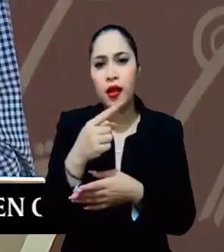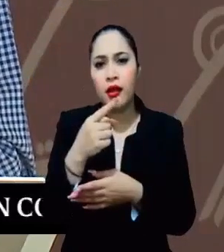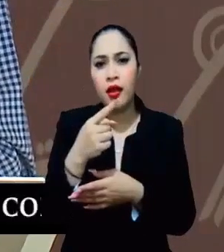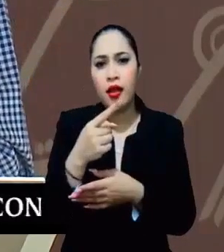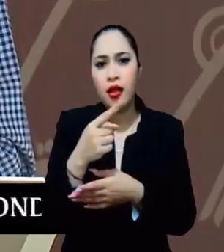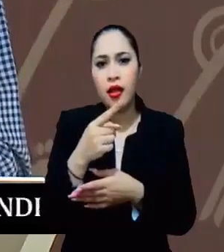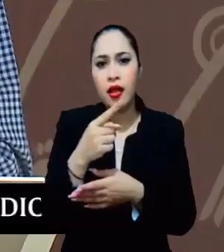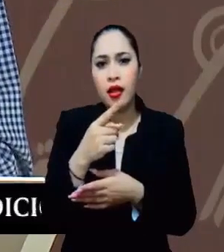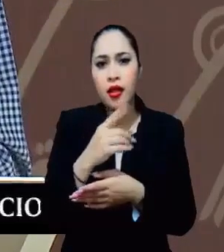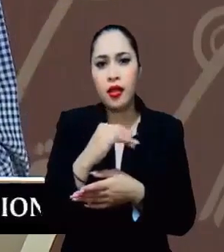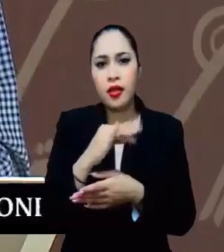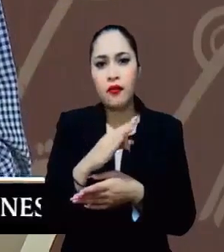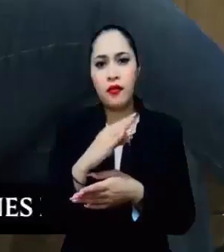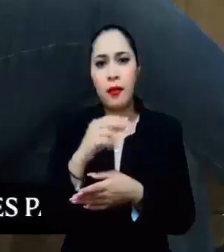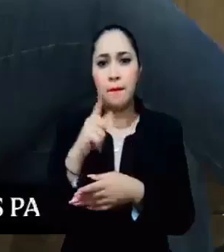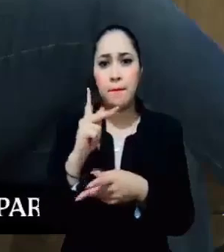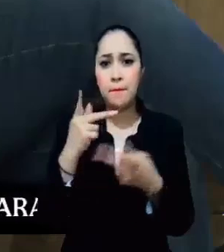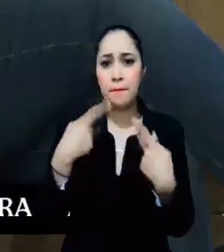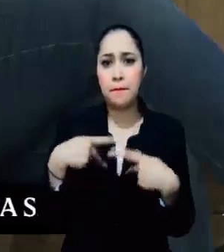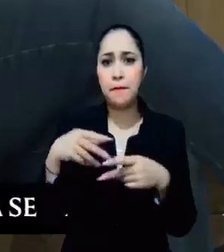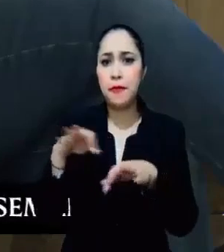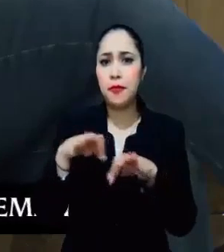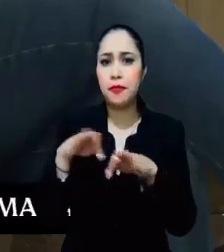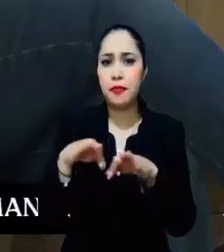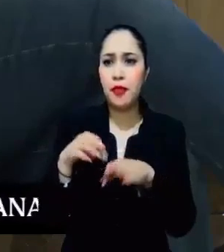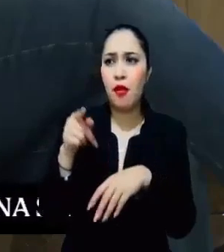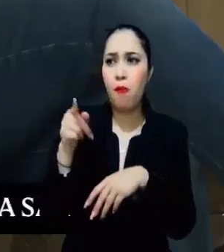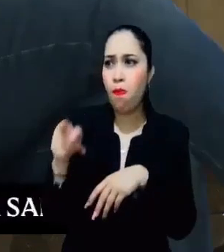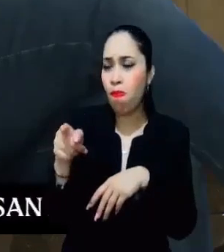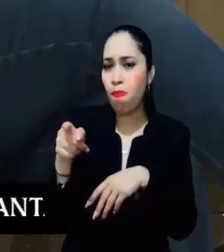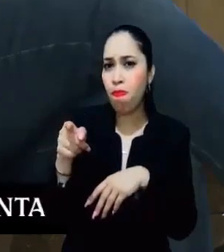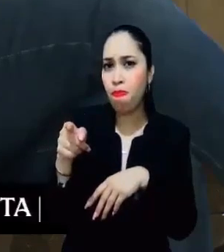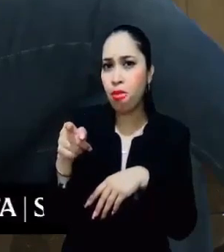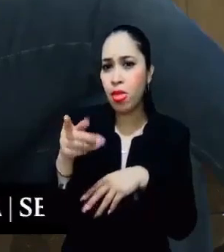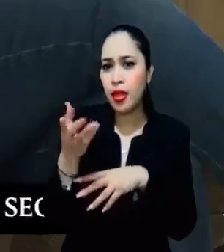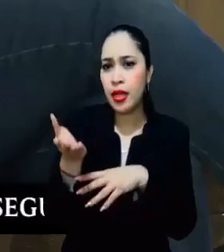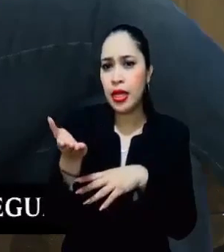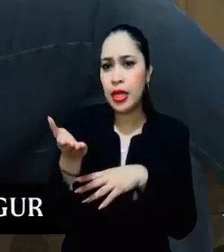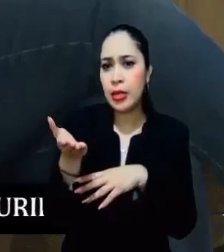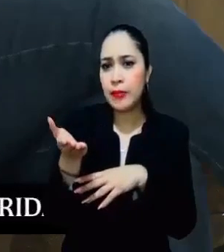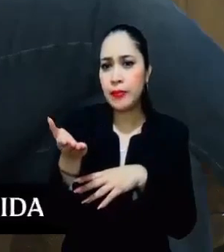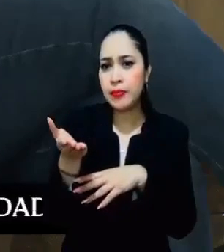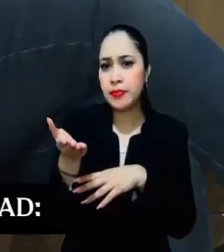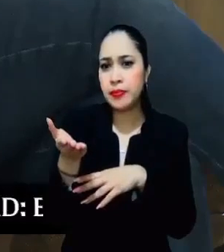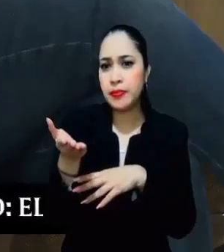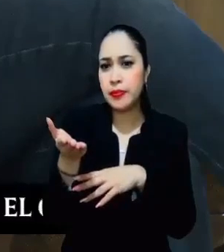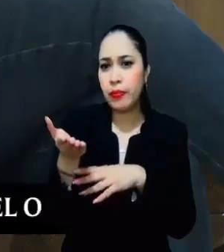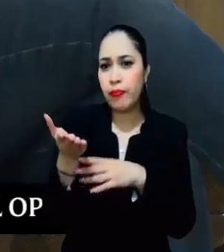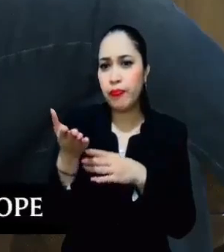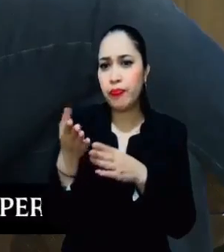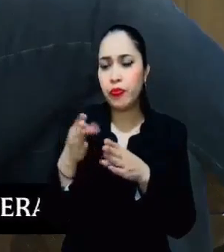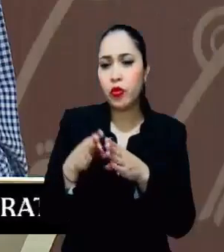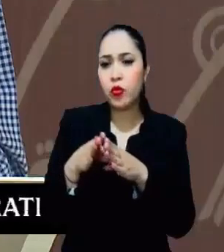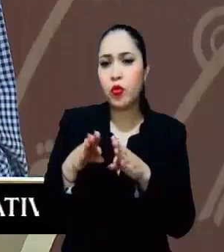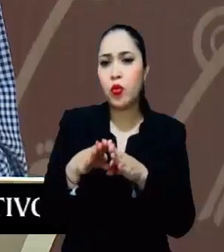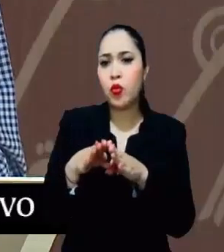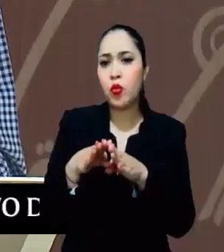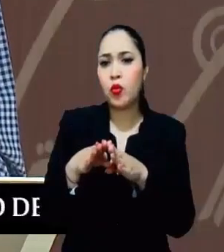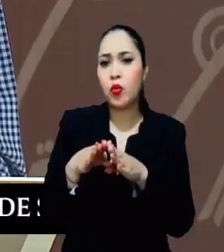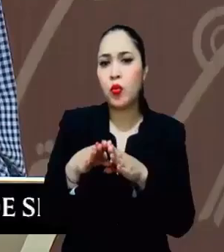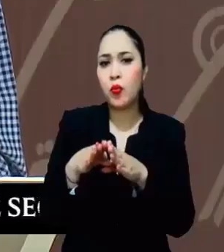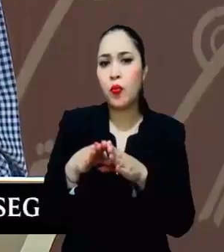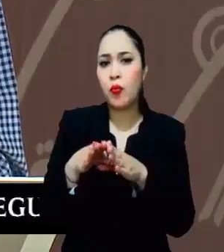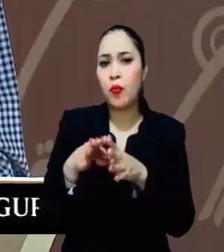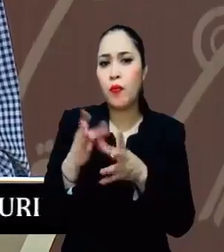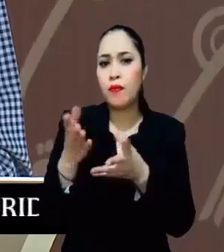funcionado se ha contenido no hay no hay este es a variaciones efe esa fluctuación que ha venido teniendo